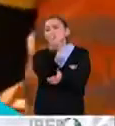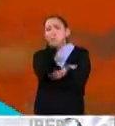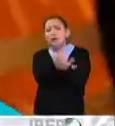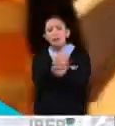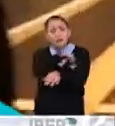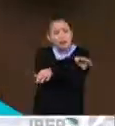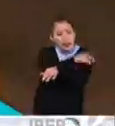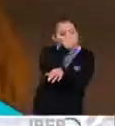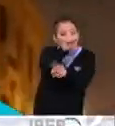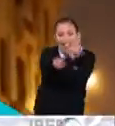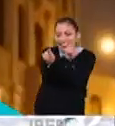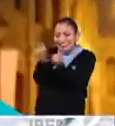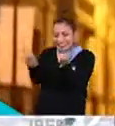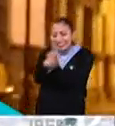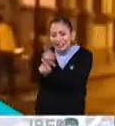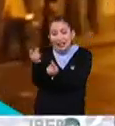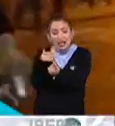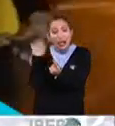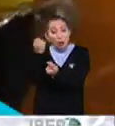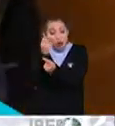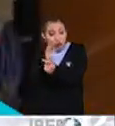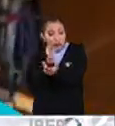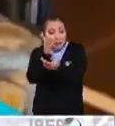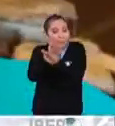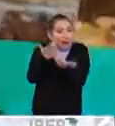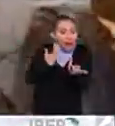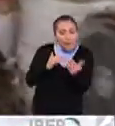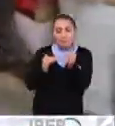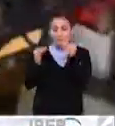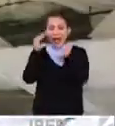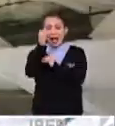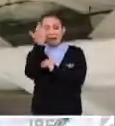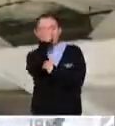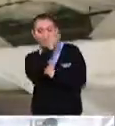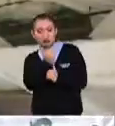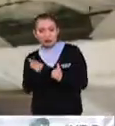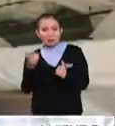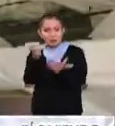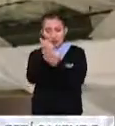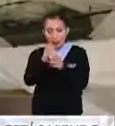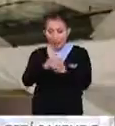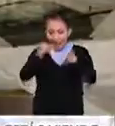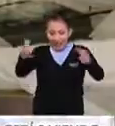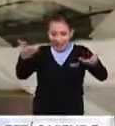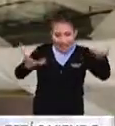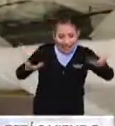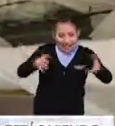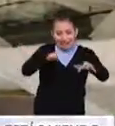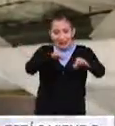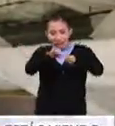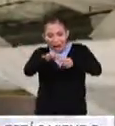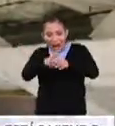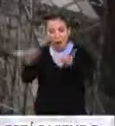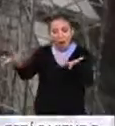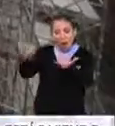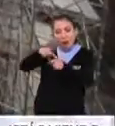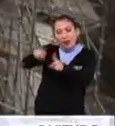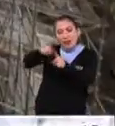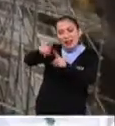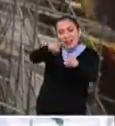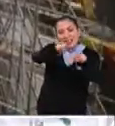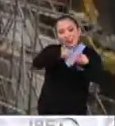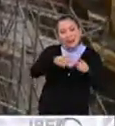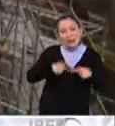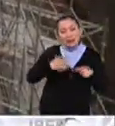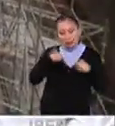ciudades, diseñadas para convivir, crean oportunidades para maximizar la capacidad de la ciudad, generar empleo, sostener la diversidad